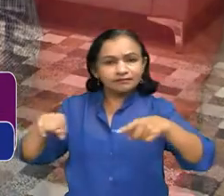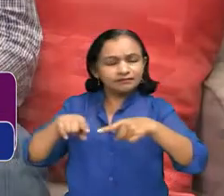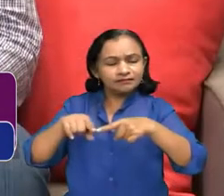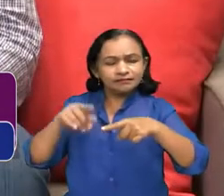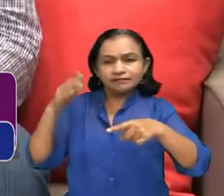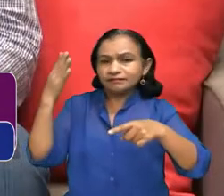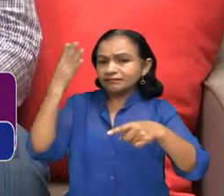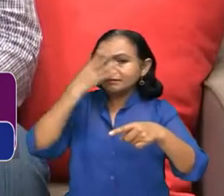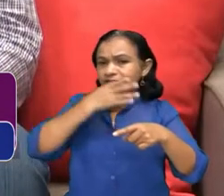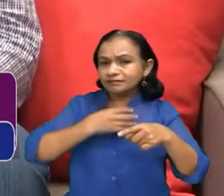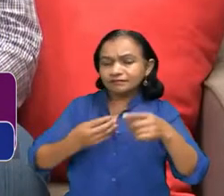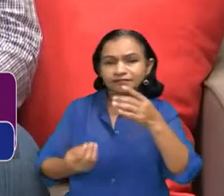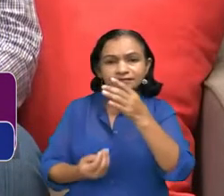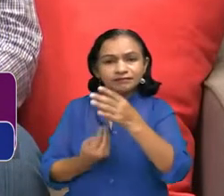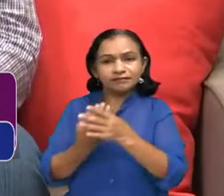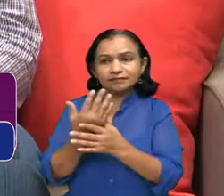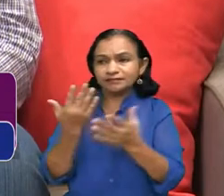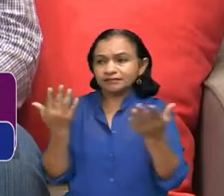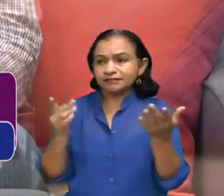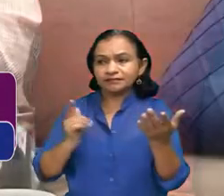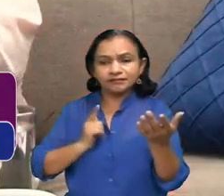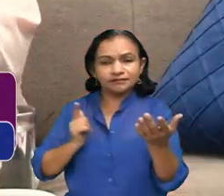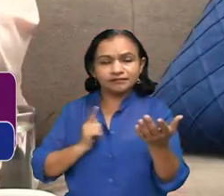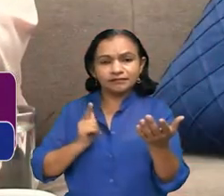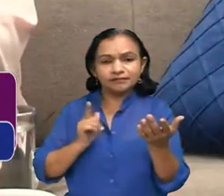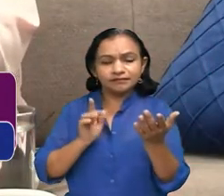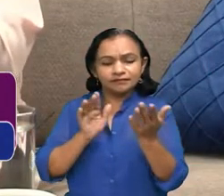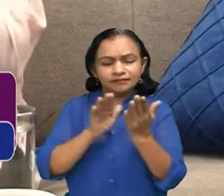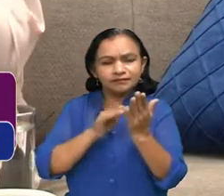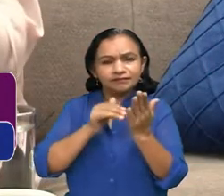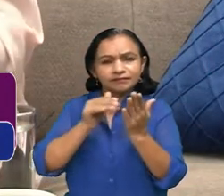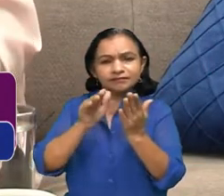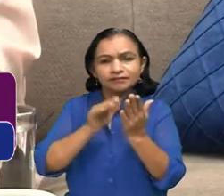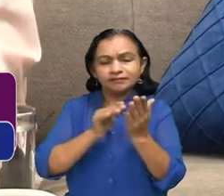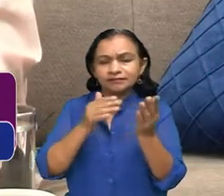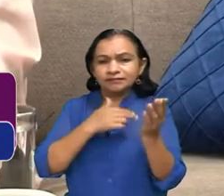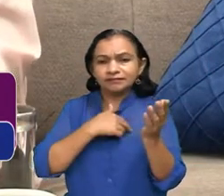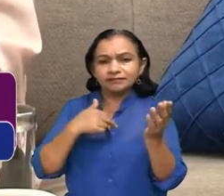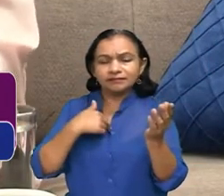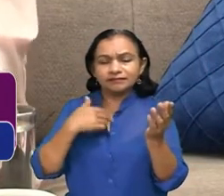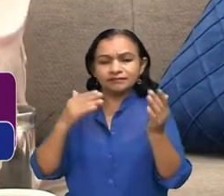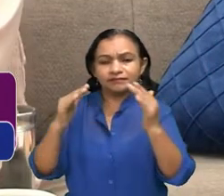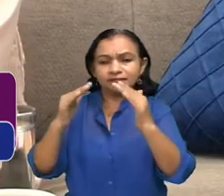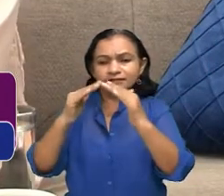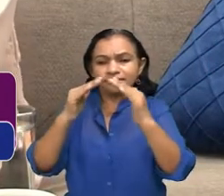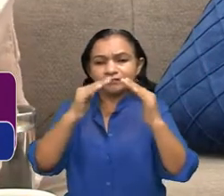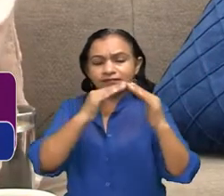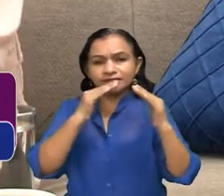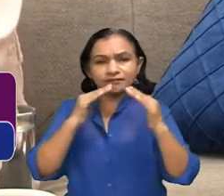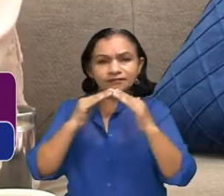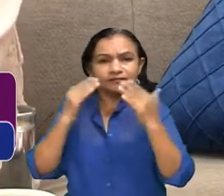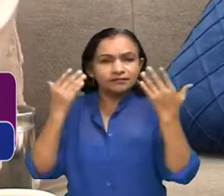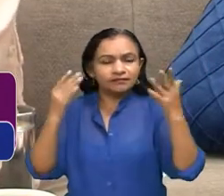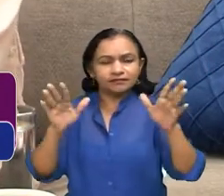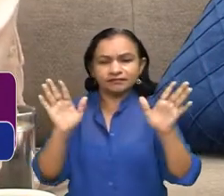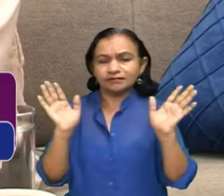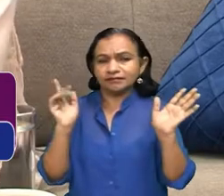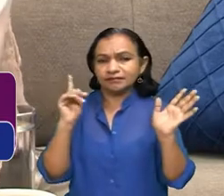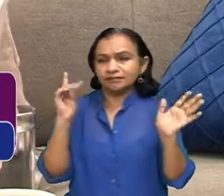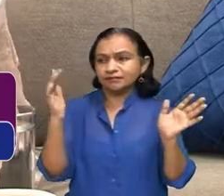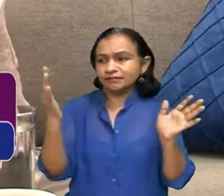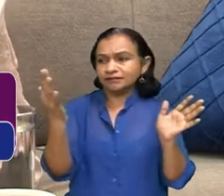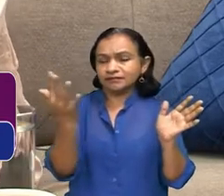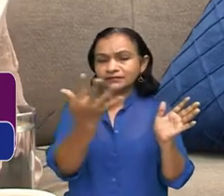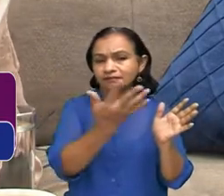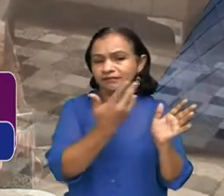bambú, que tienen y le echan sus pigmentos, ¿verdad?, y hacen casas, y son todos de bambú. Todo. El cuadro